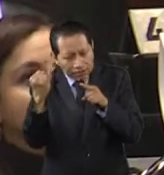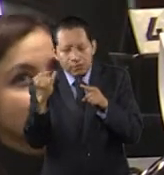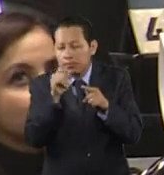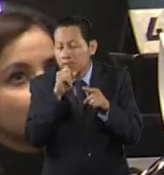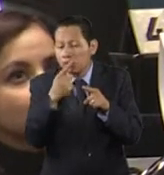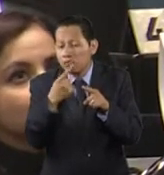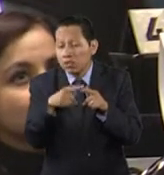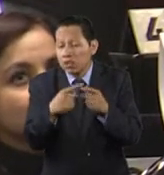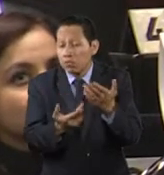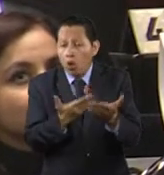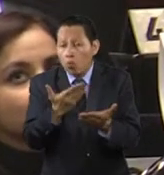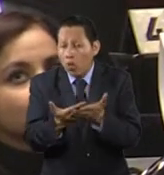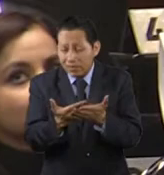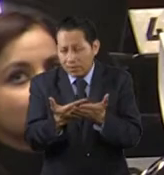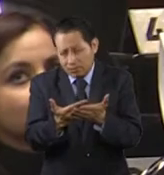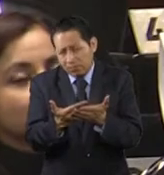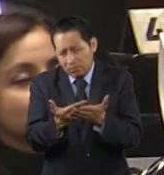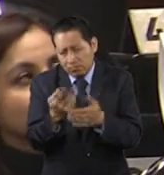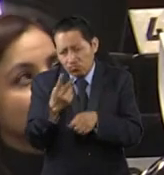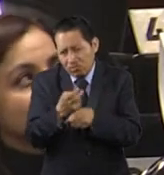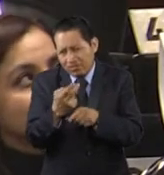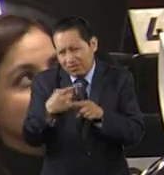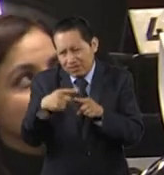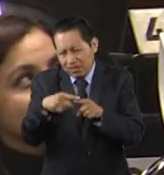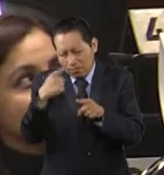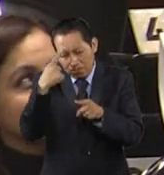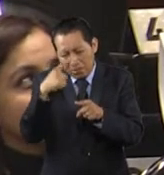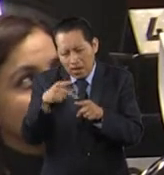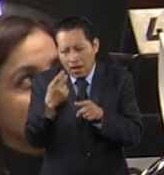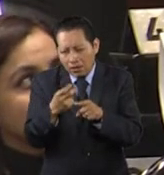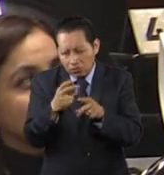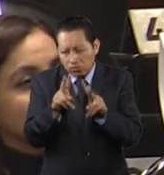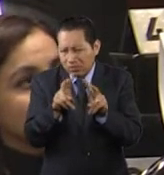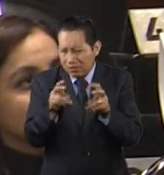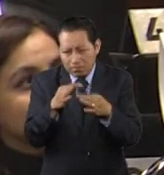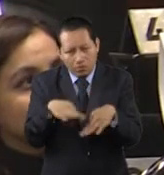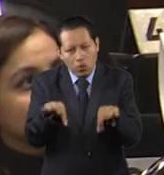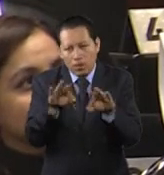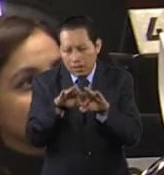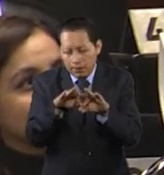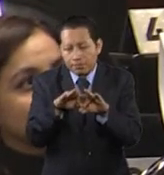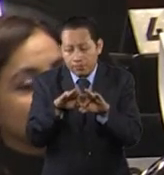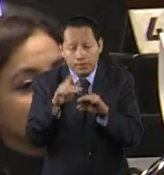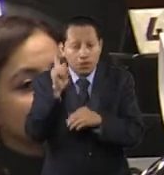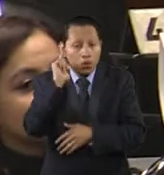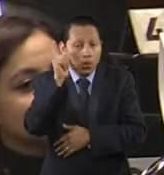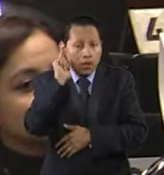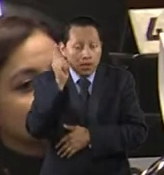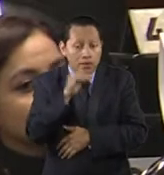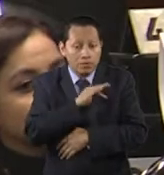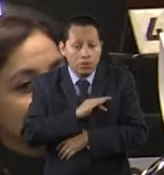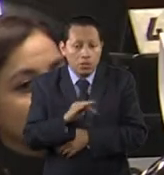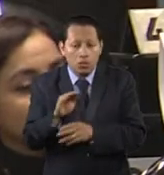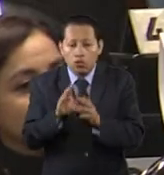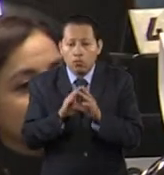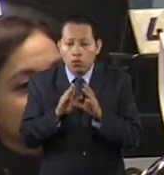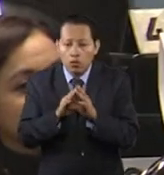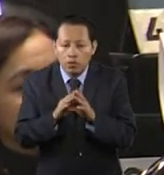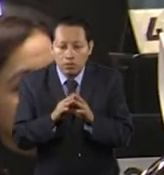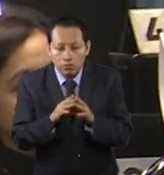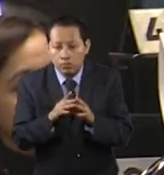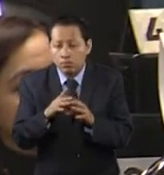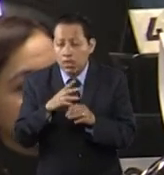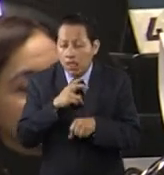todo propuestas alternativas en torno a esta reforma tan importante. Esperamos que no haya más